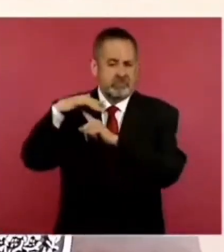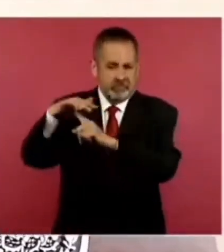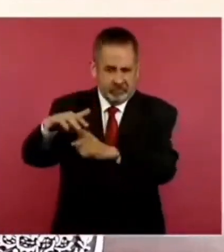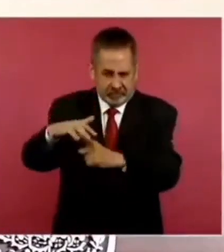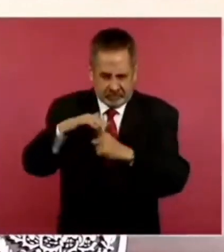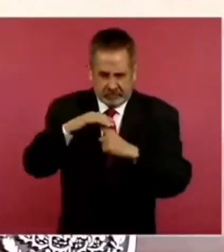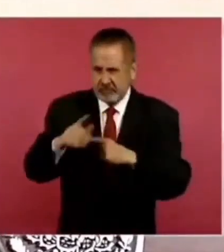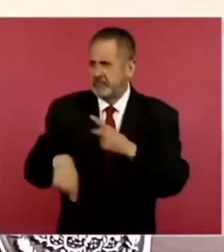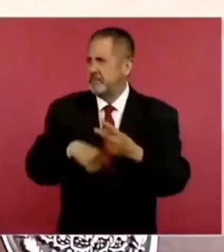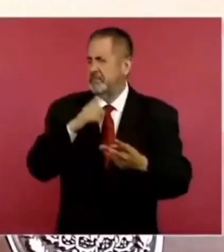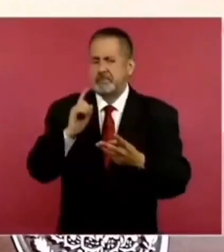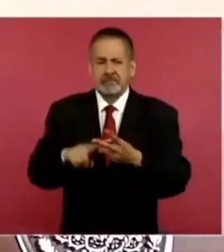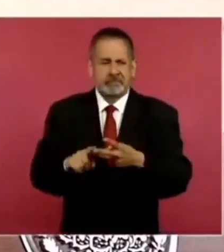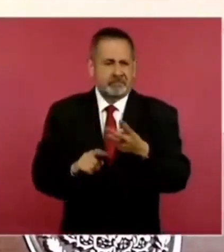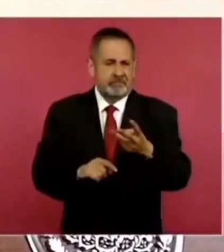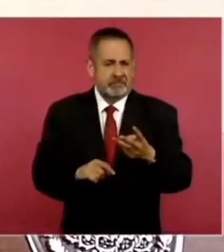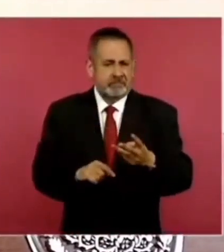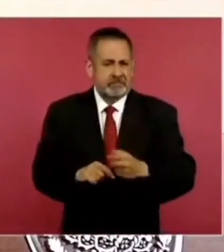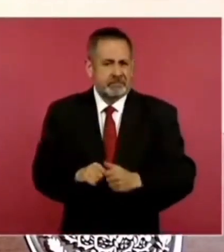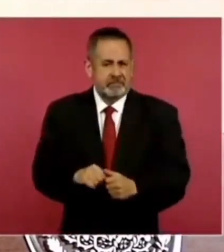helicópteros,